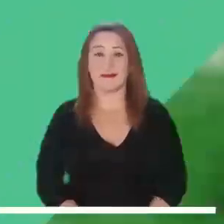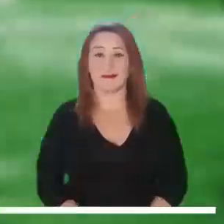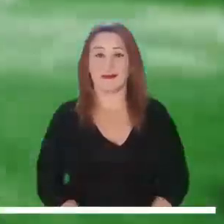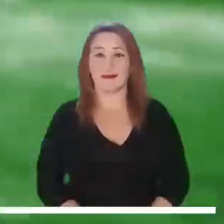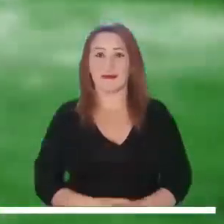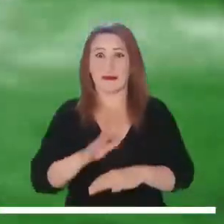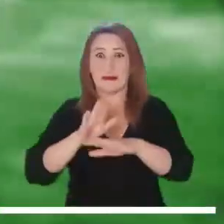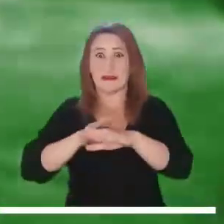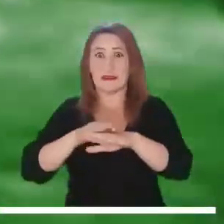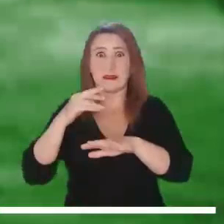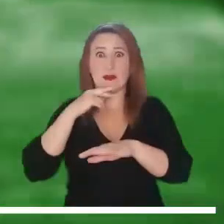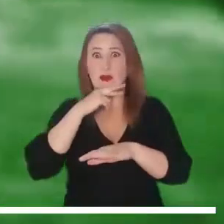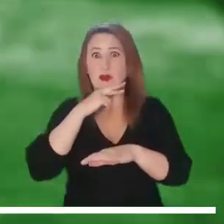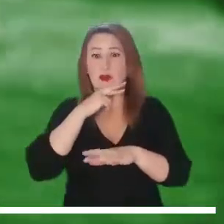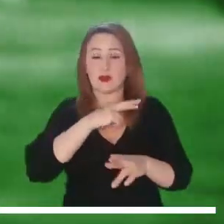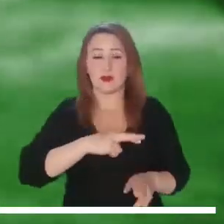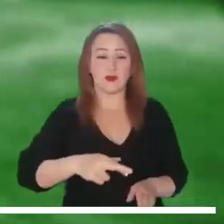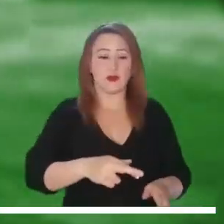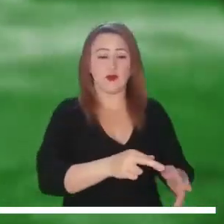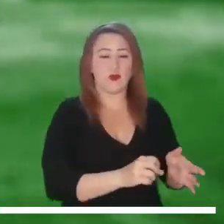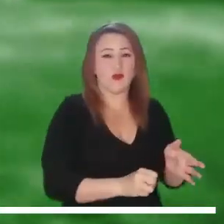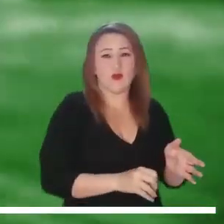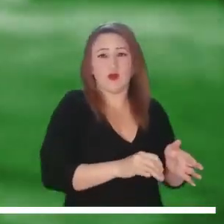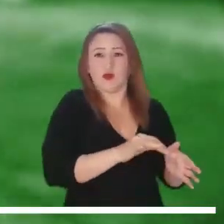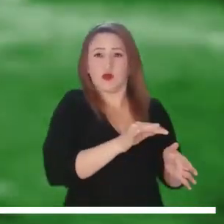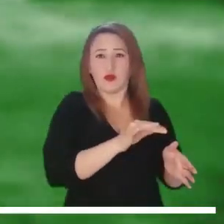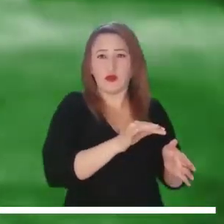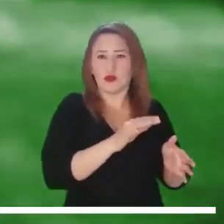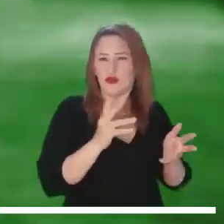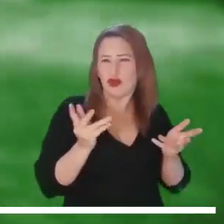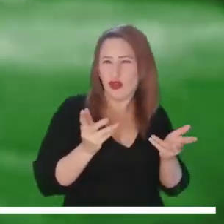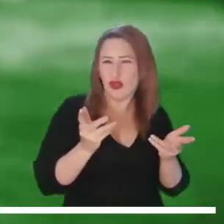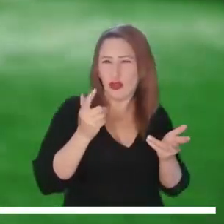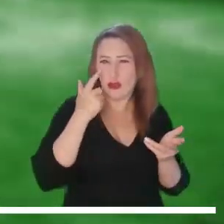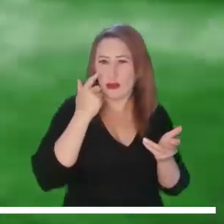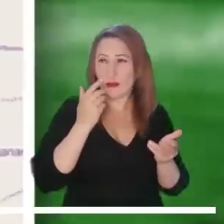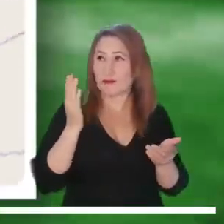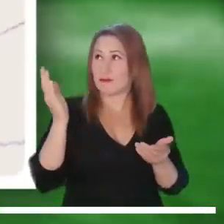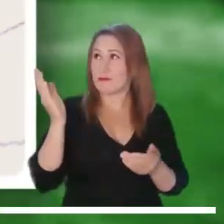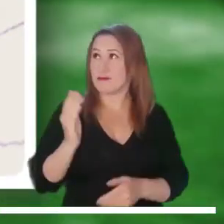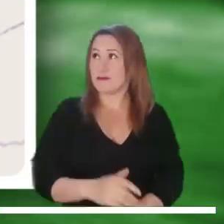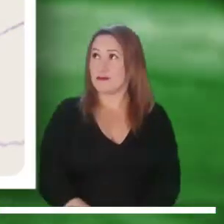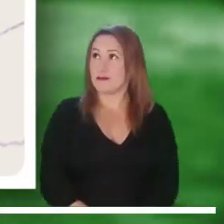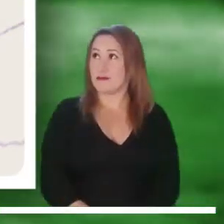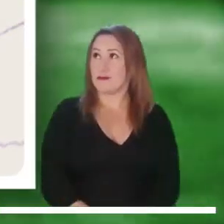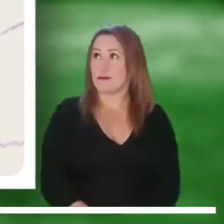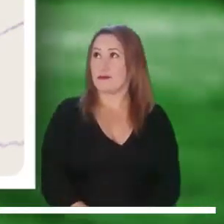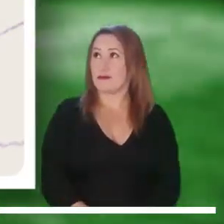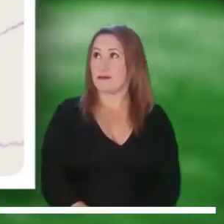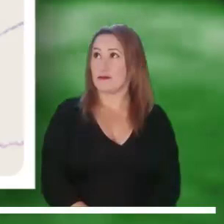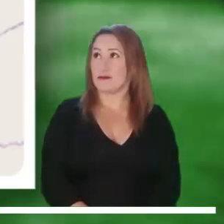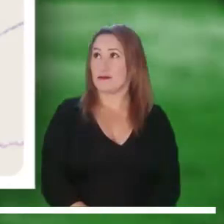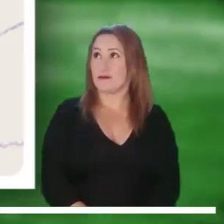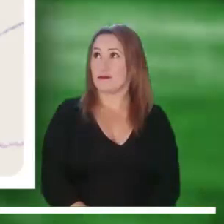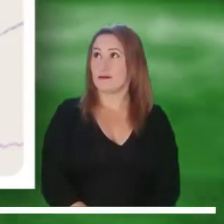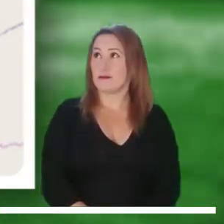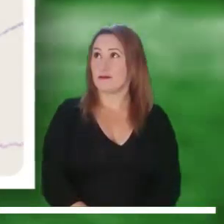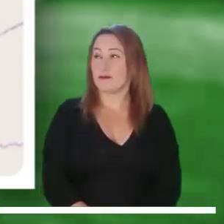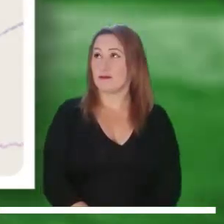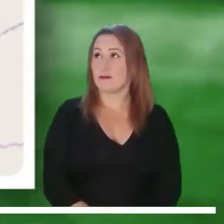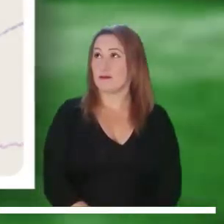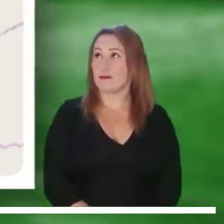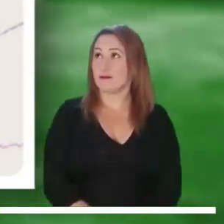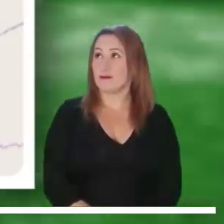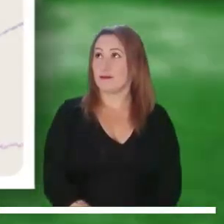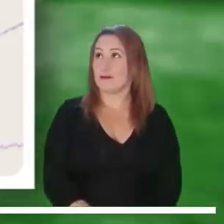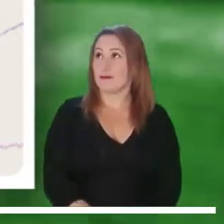A continuación, los invitamos a conocer las alertas que se encuentran activas. Alerta roja por crecientes súbitas de los ríos Guayabito,